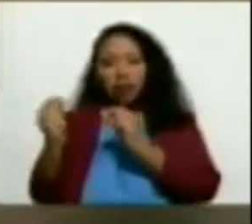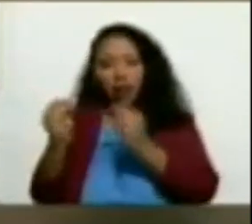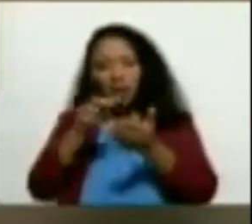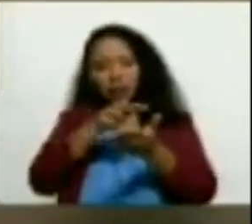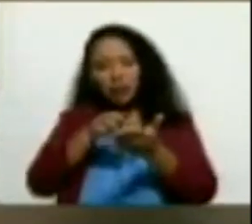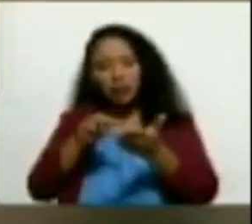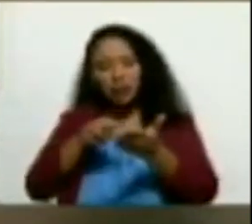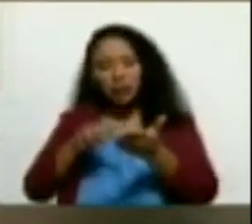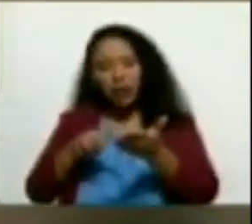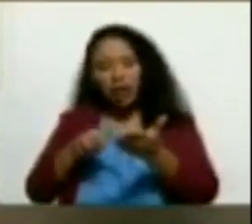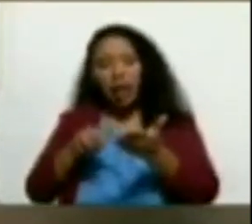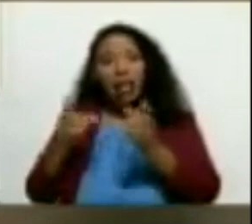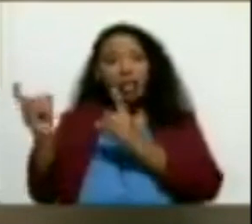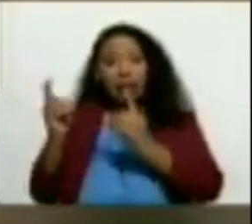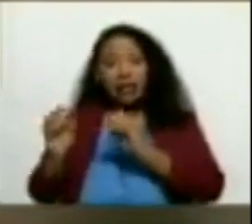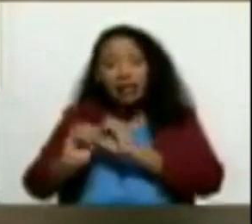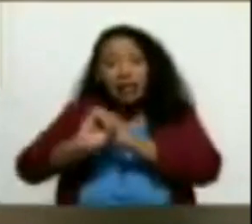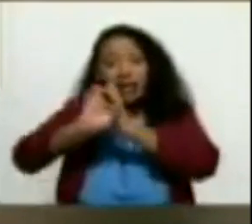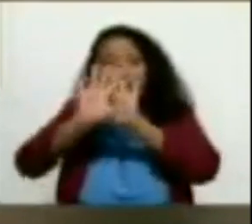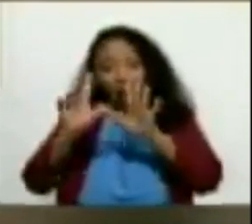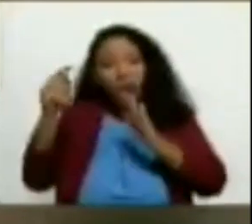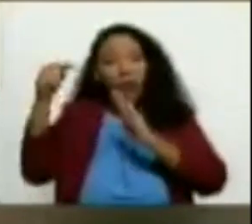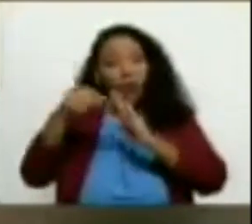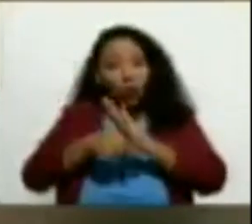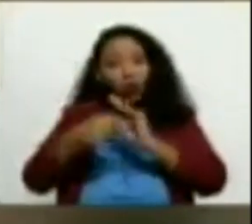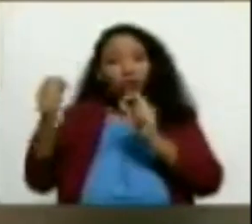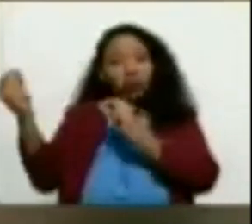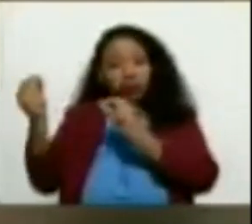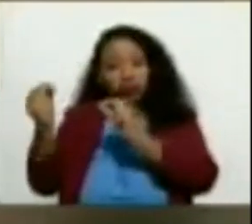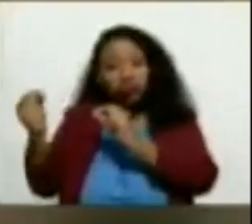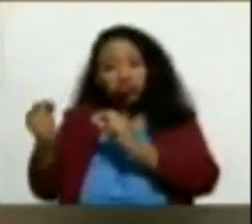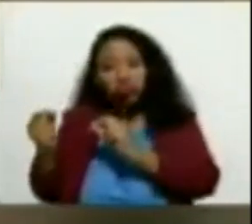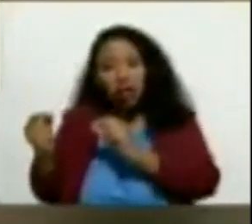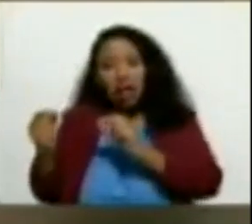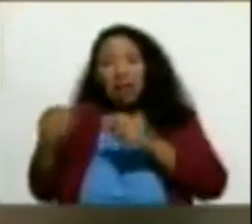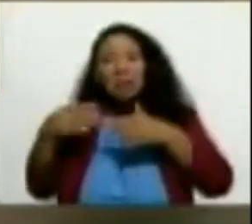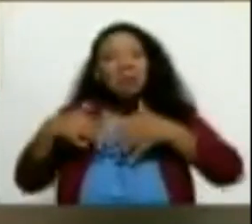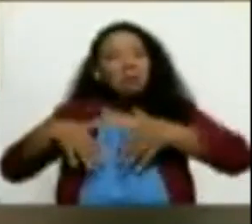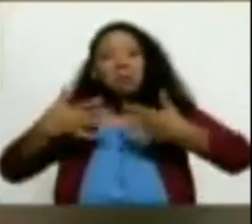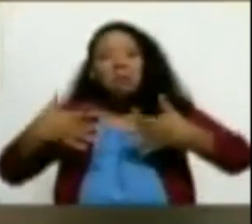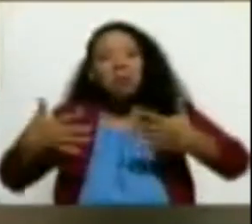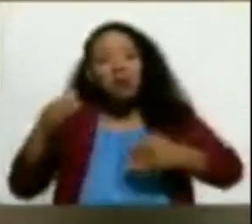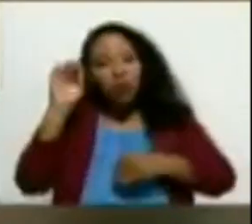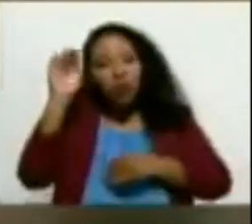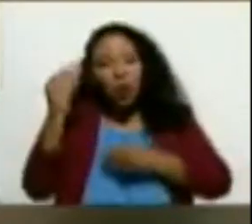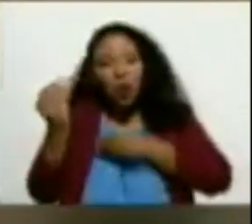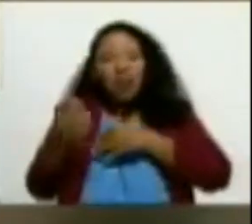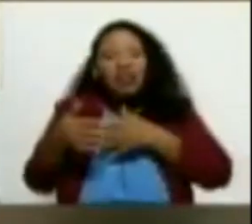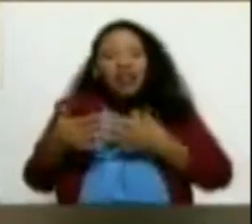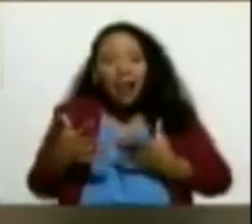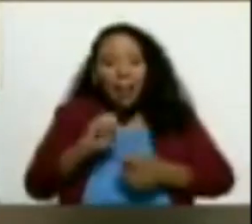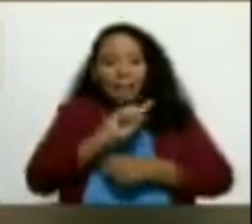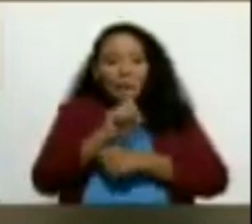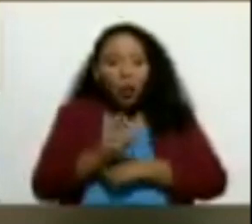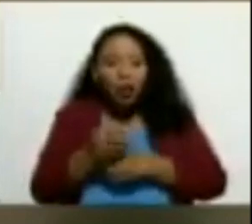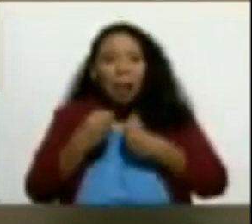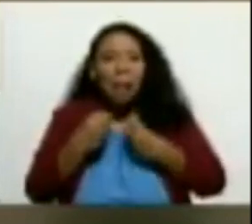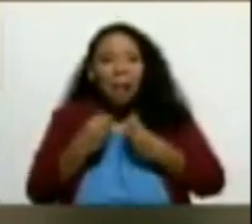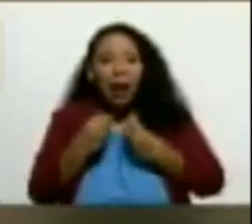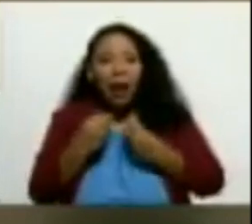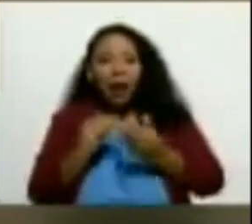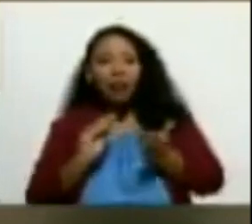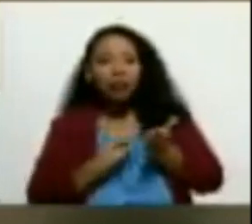y presentar ante el pueblo de Venezuela cuál será o cuáles serán las preguntas para acudir